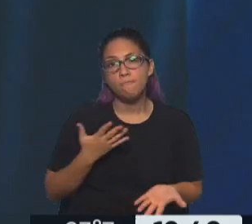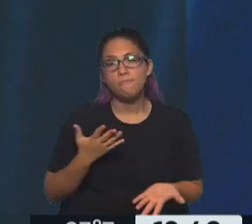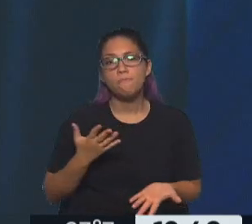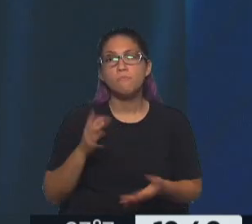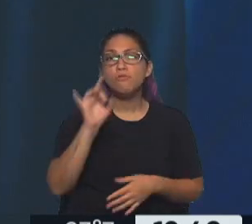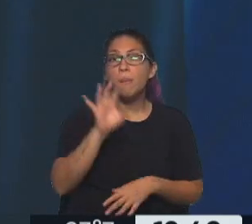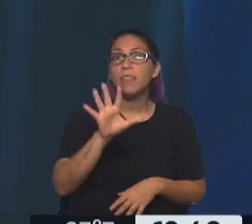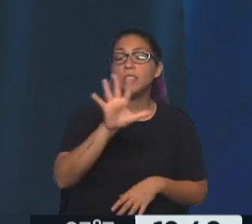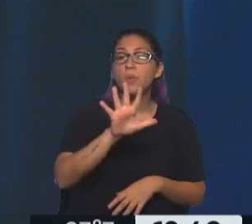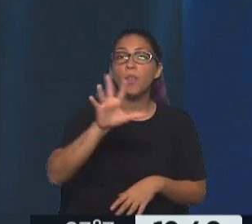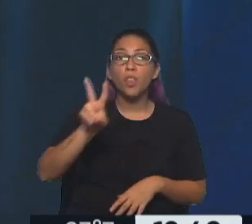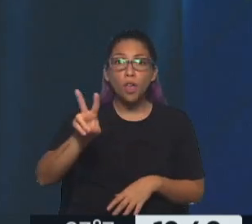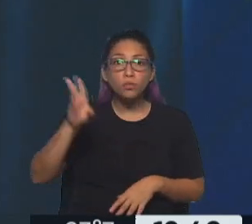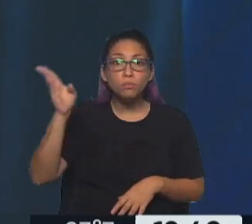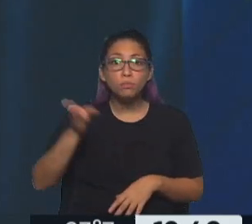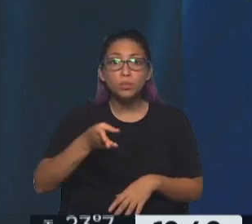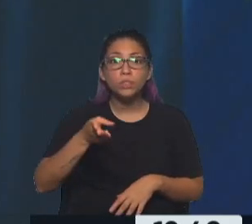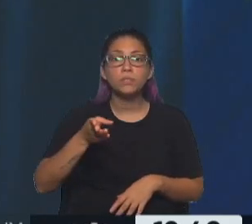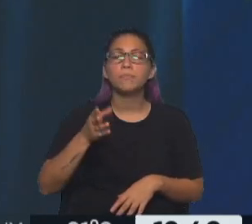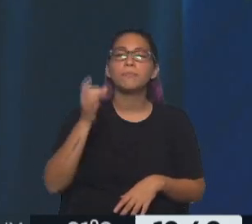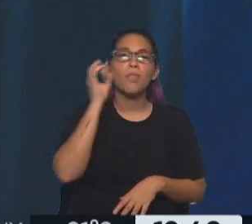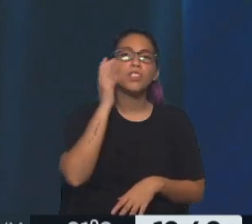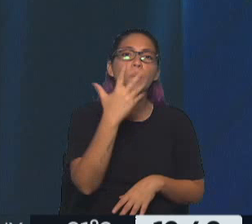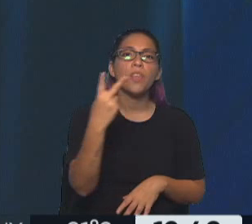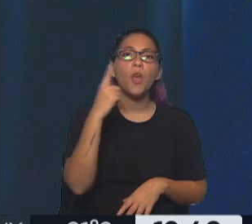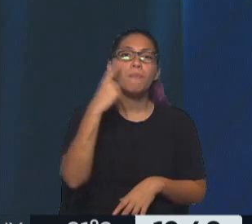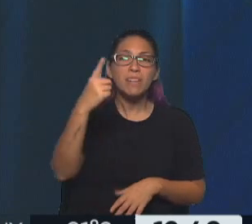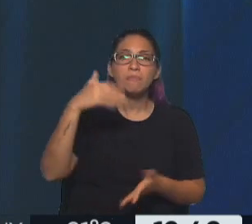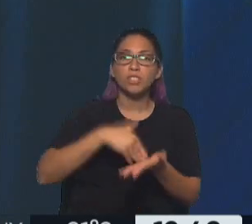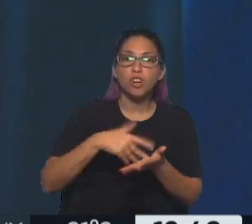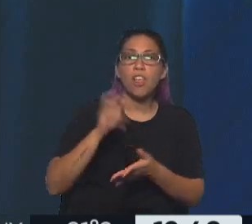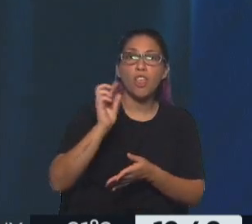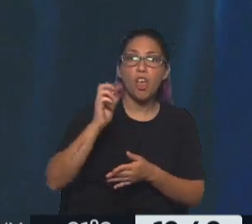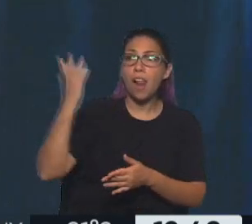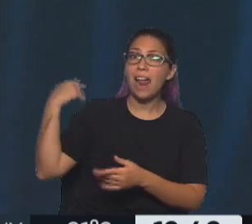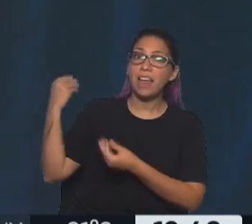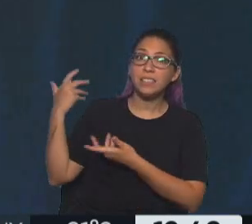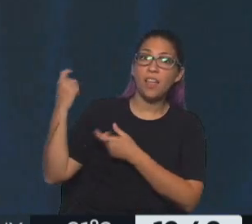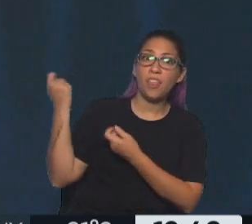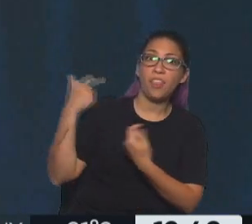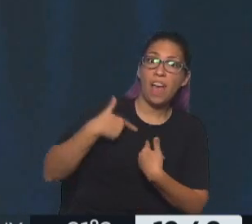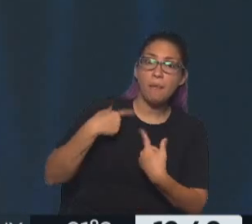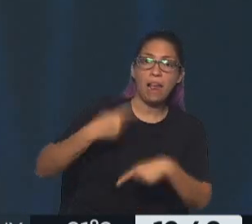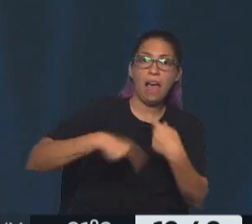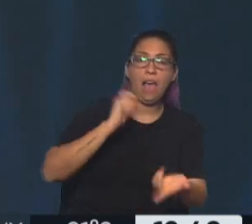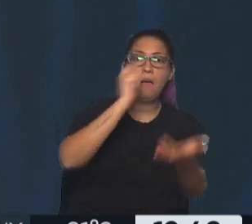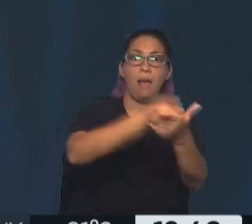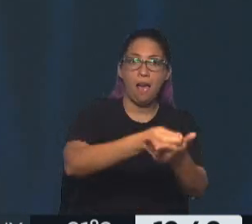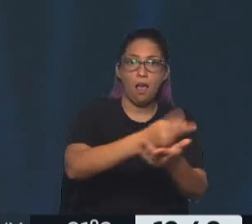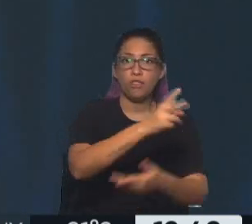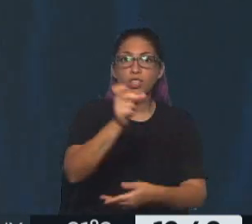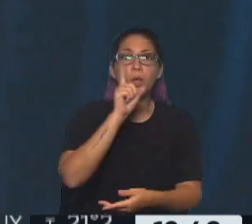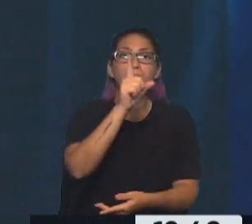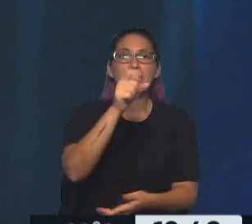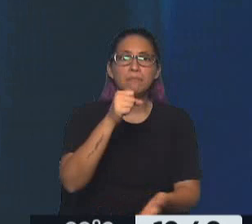un 52%, 52.000 millones de dólares se heredaron del periodo anterior que salieron para pagar de los 200.000